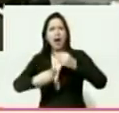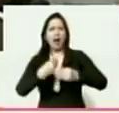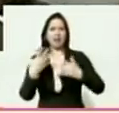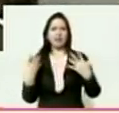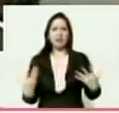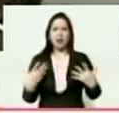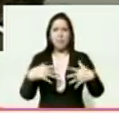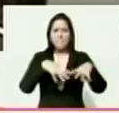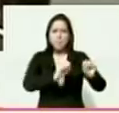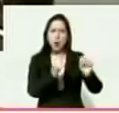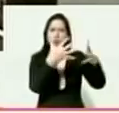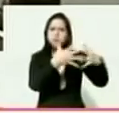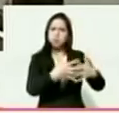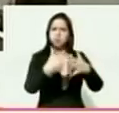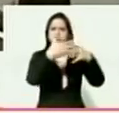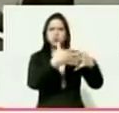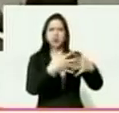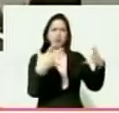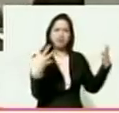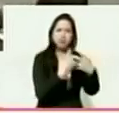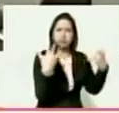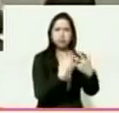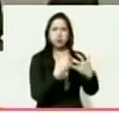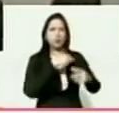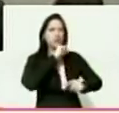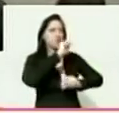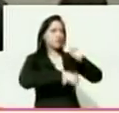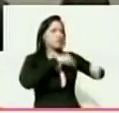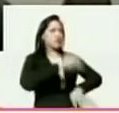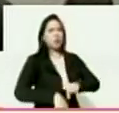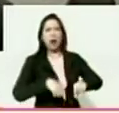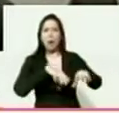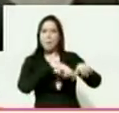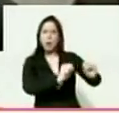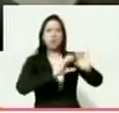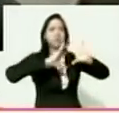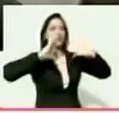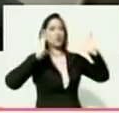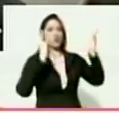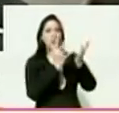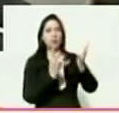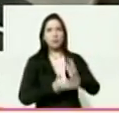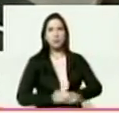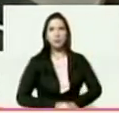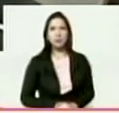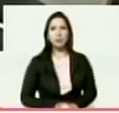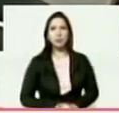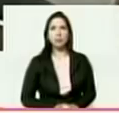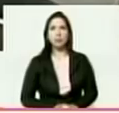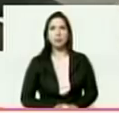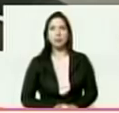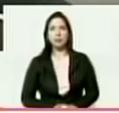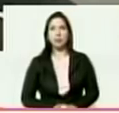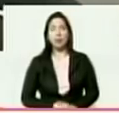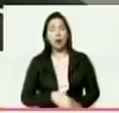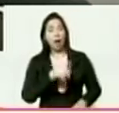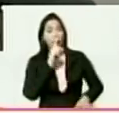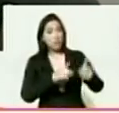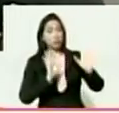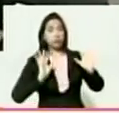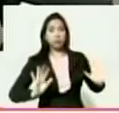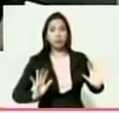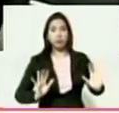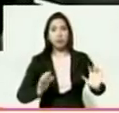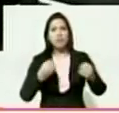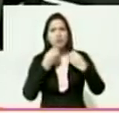el imperio estadounidense en las guerras, bombardeos, invasiones del mundo. Y a veces, una